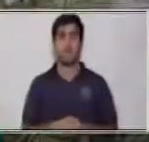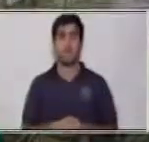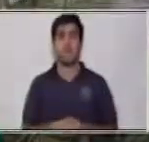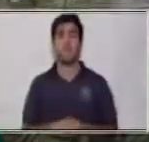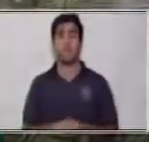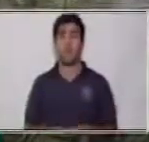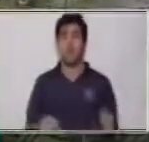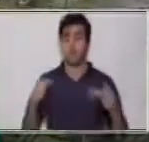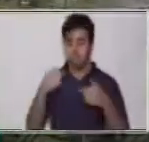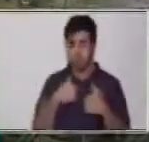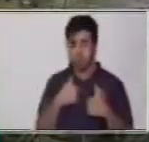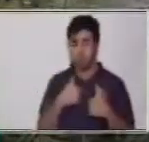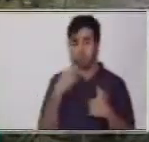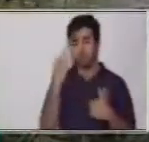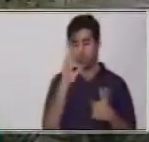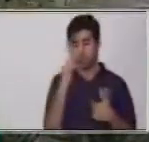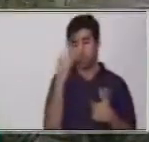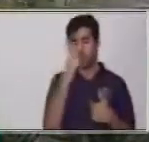Susana le dice a Víctor: